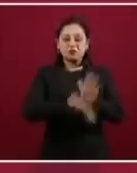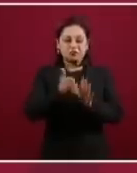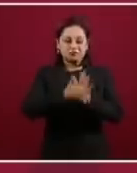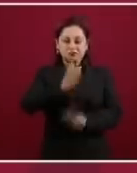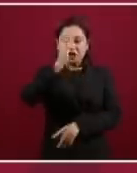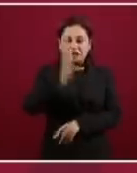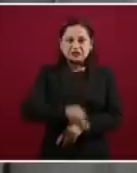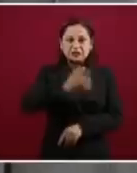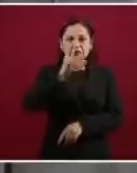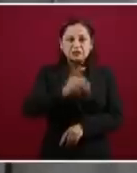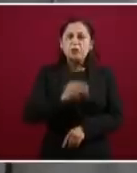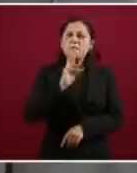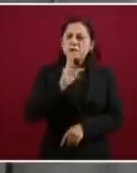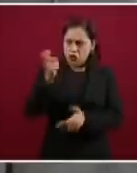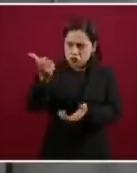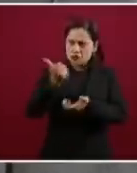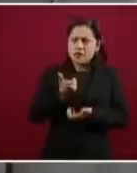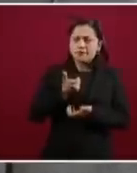Así ya no.